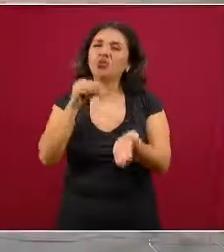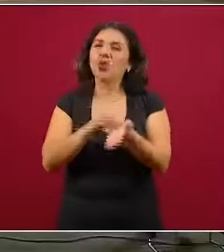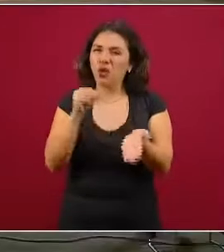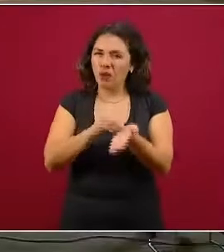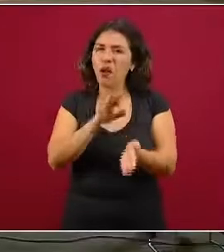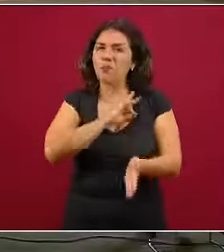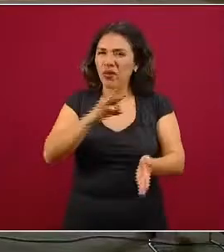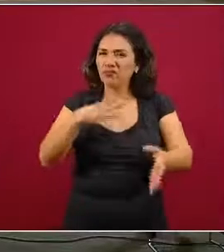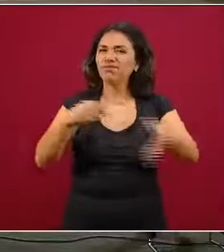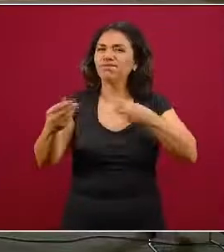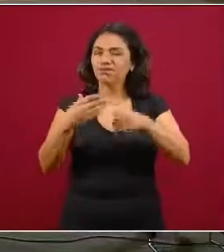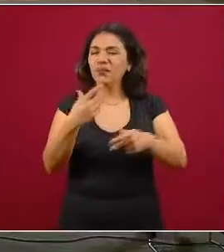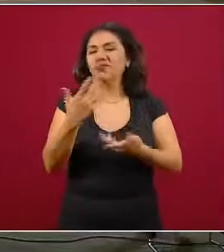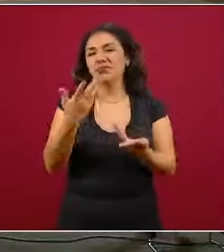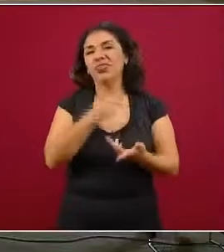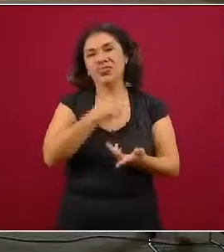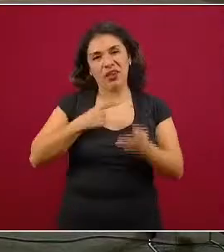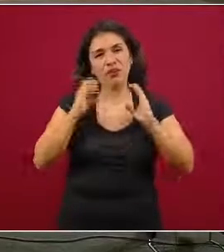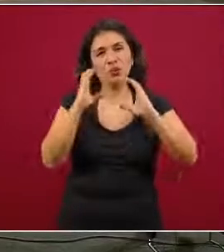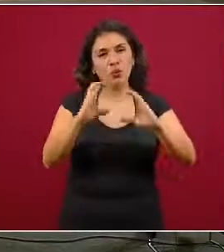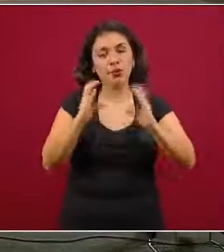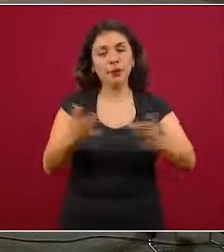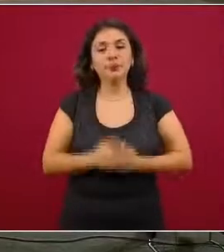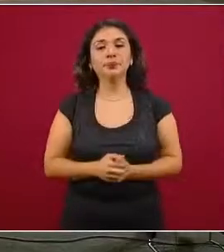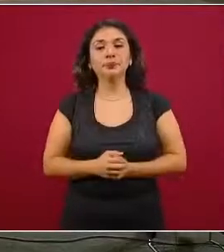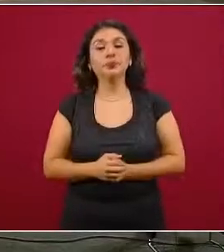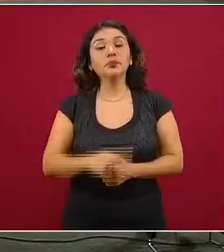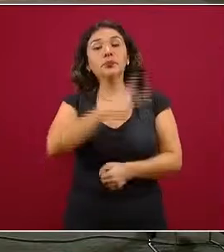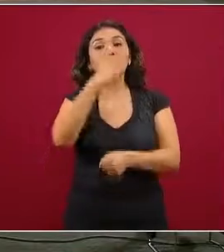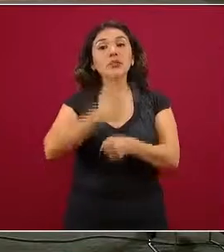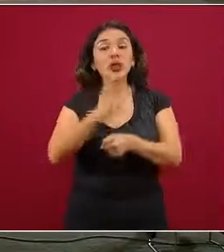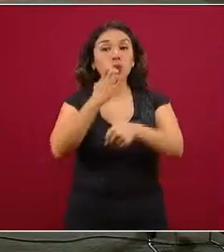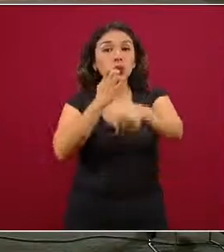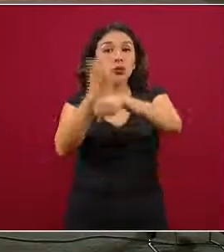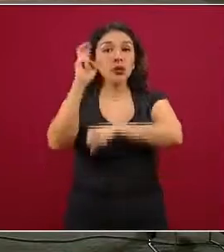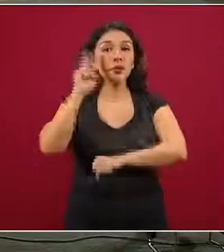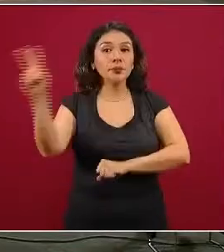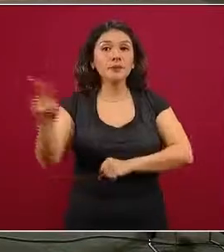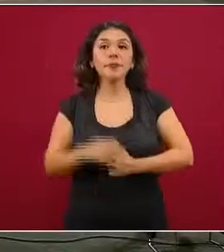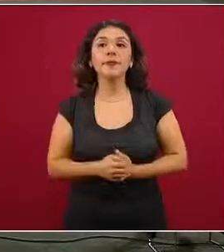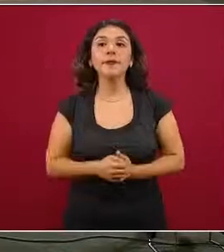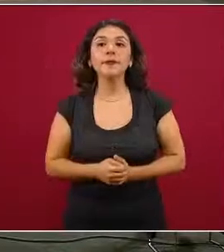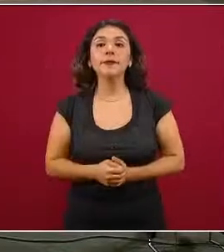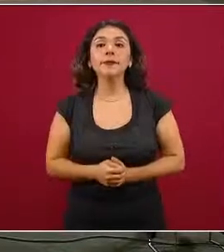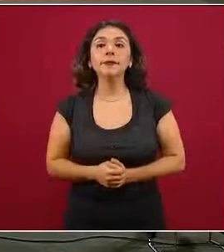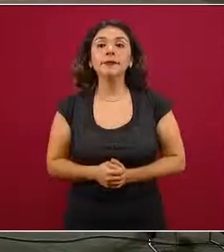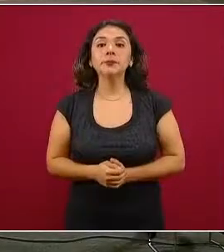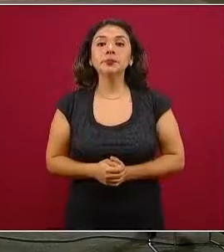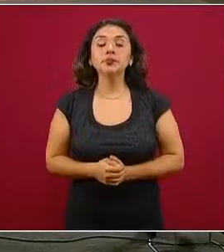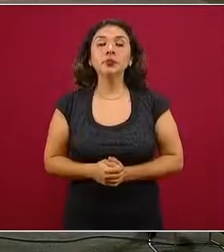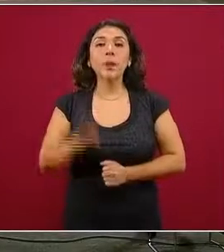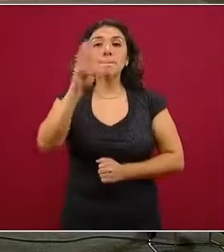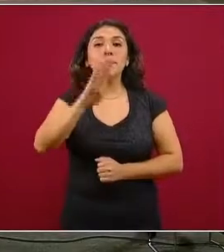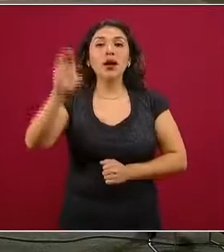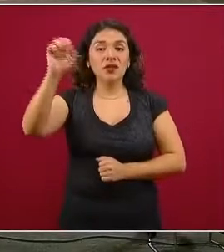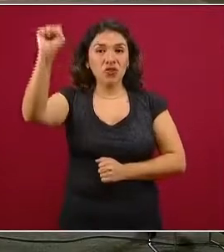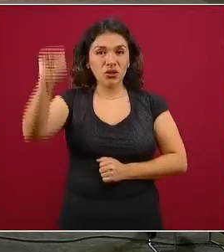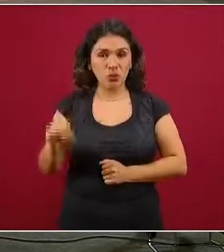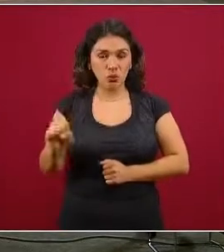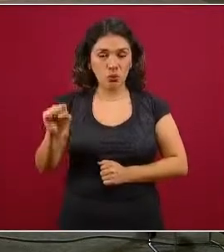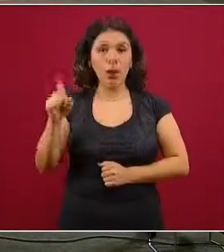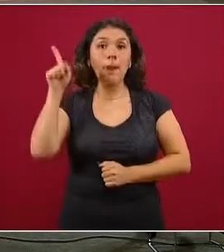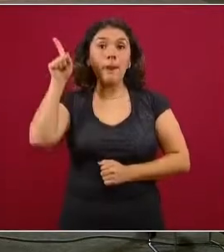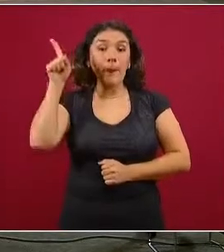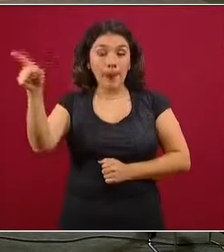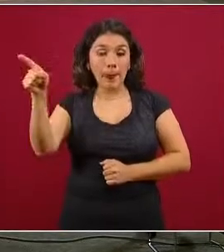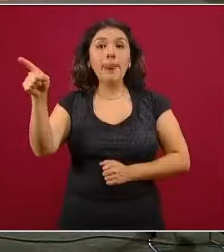transmisión que hay que cuidar. Veamos el segundo estado, La siguiente diapositiva, Baja California Sur. Baja